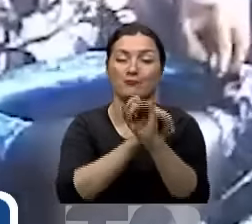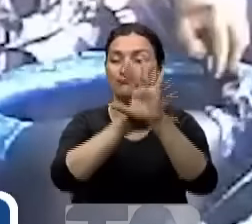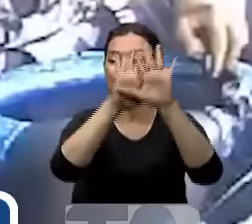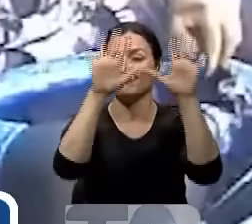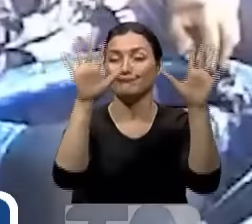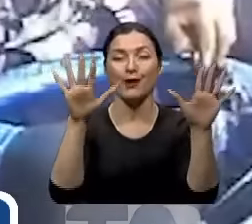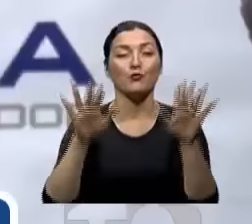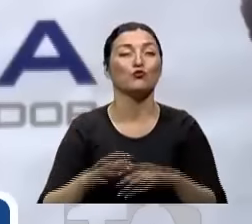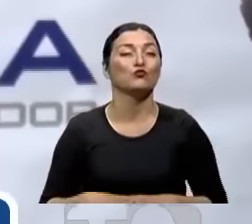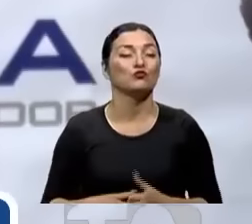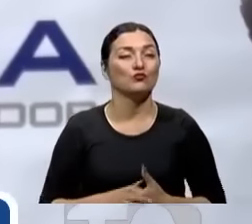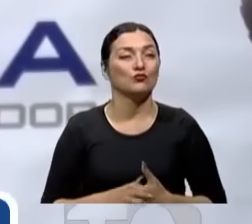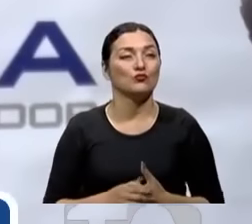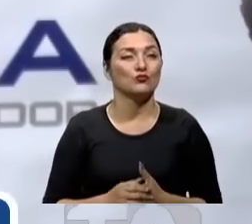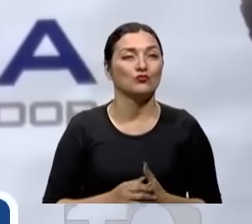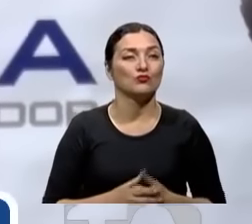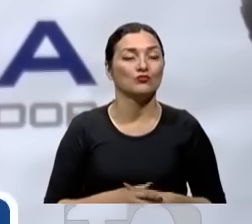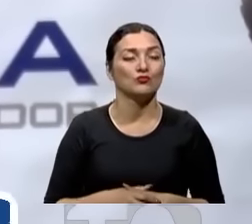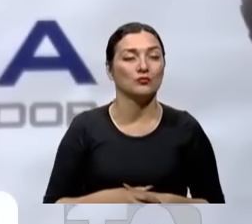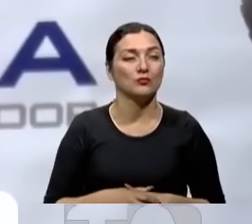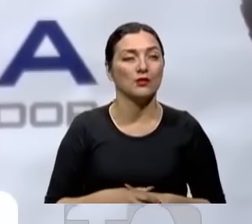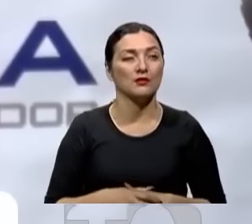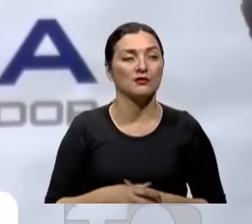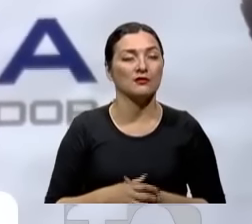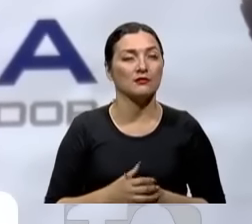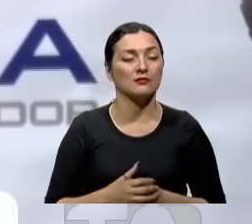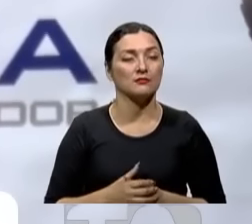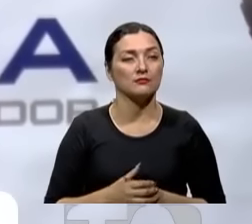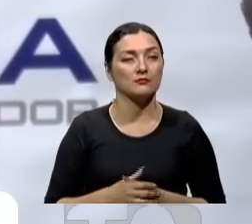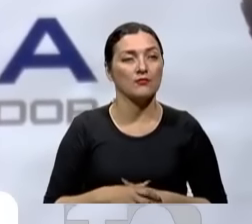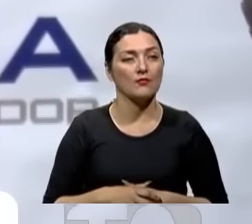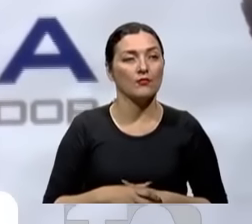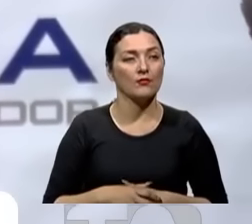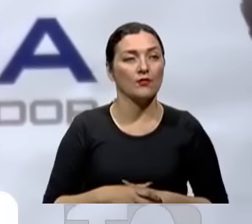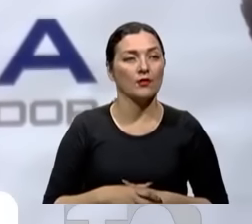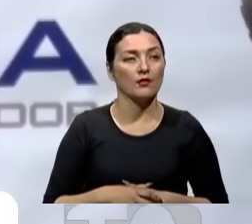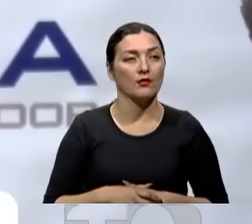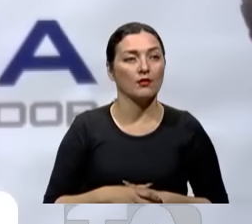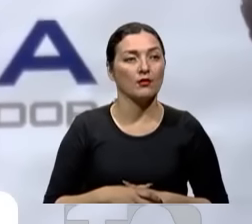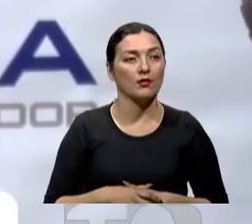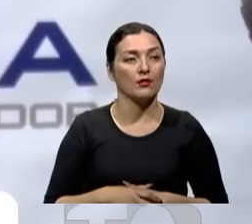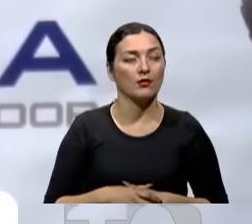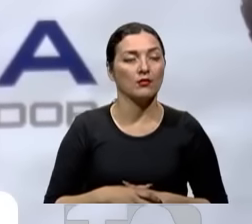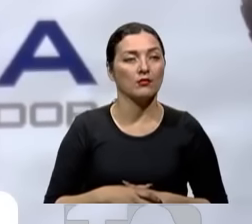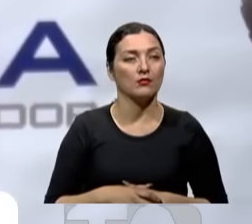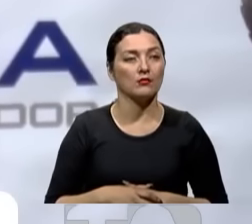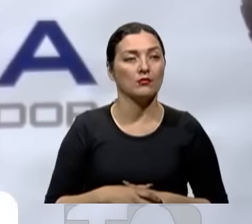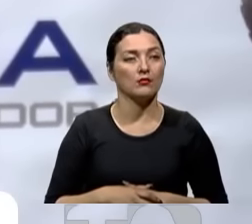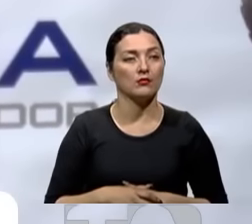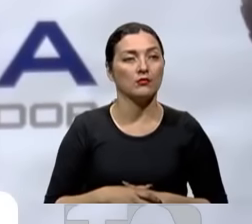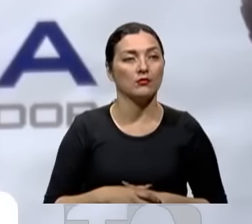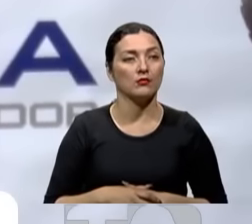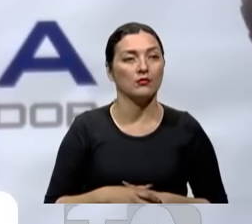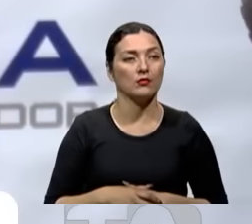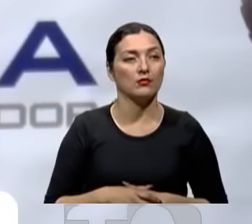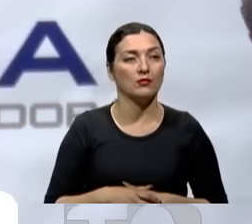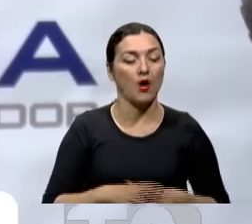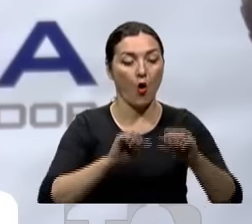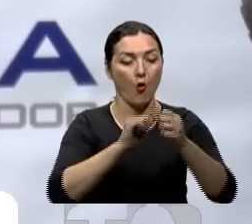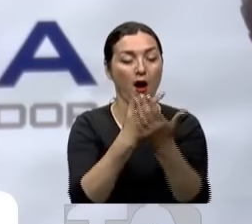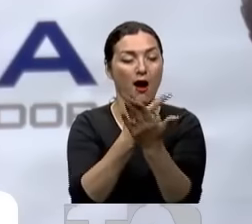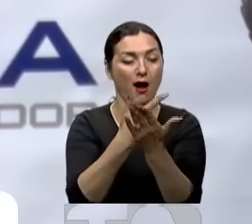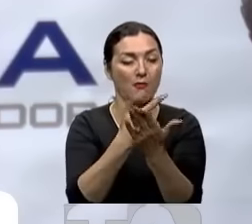los ilícitos. Entre los indicios que se encontraron, es la incautación de arma de fuego, armas